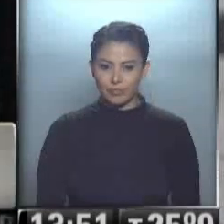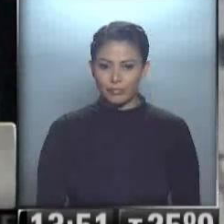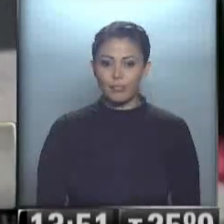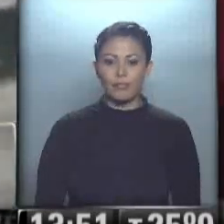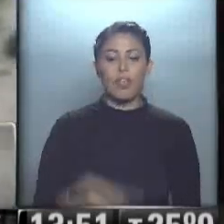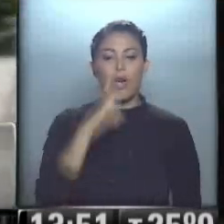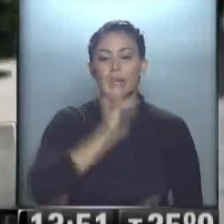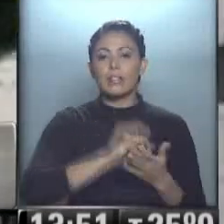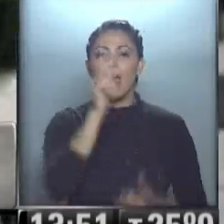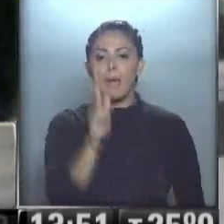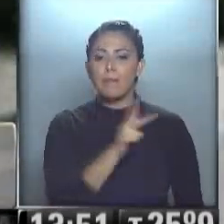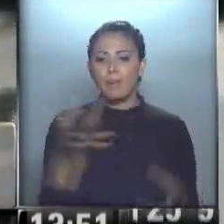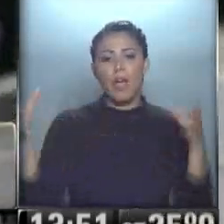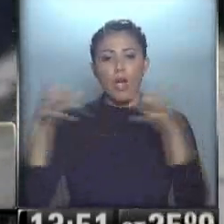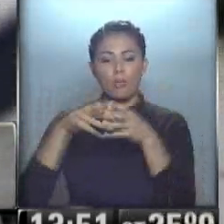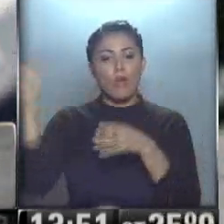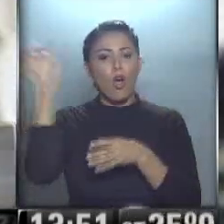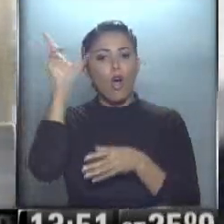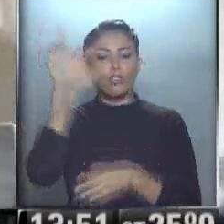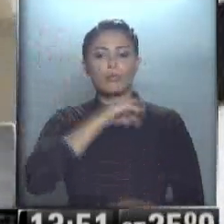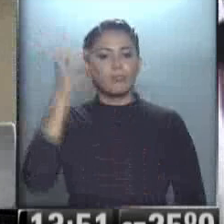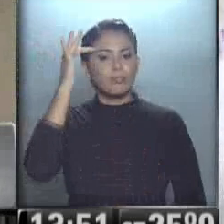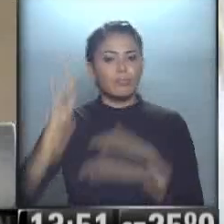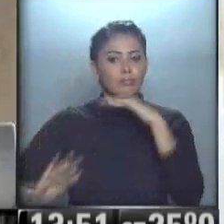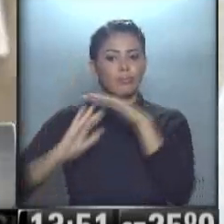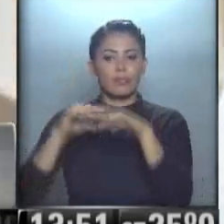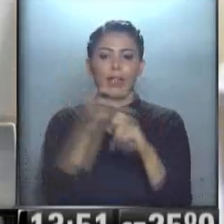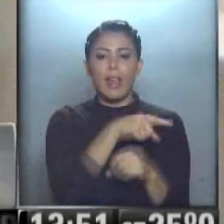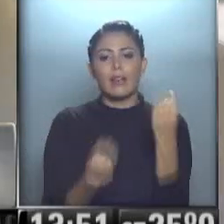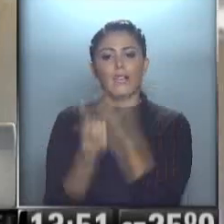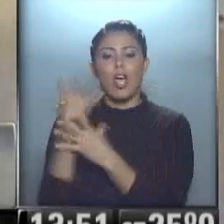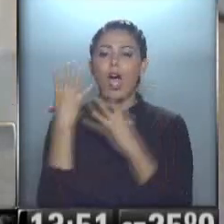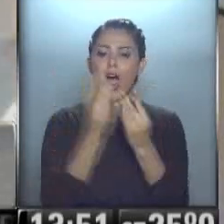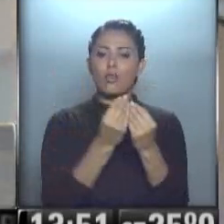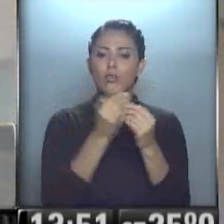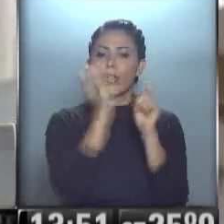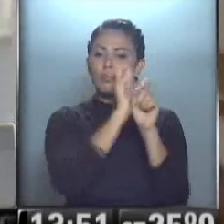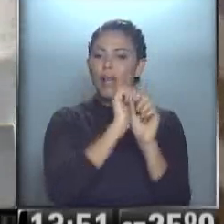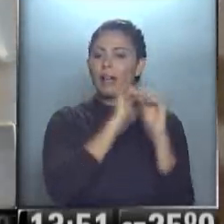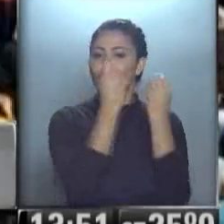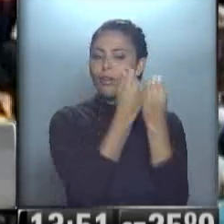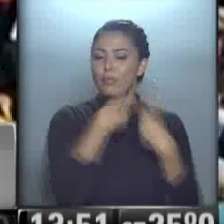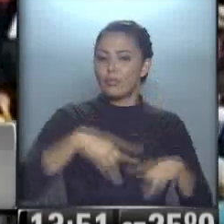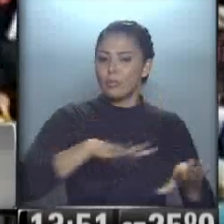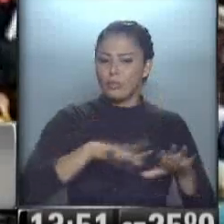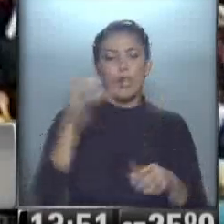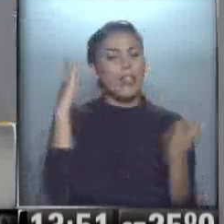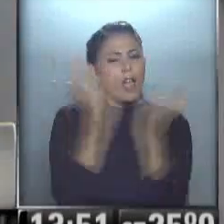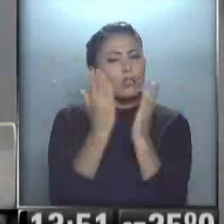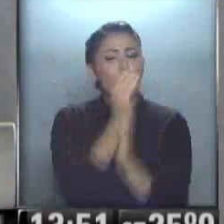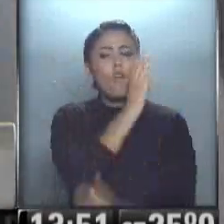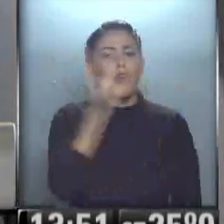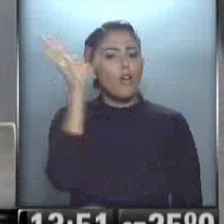El Papa Francisco y el grupo de 8 cardenales que creó para ayudarlo a reformar la curia estudiaron la problemática del Banco del